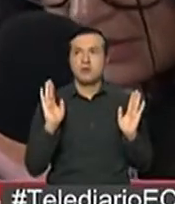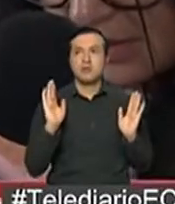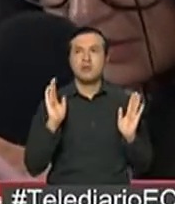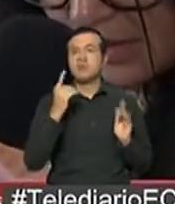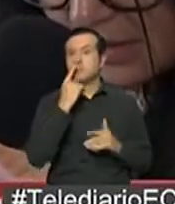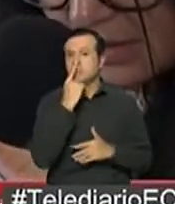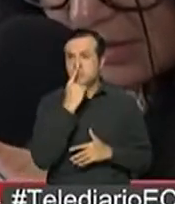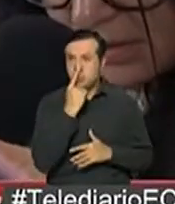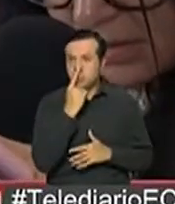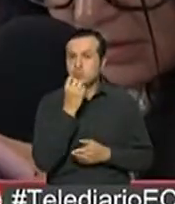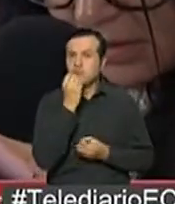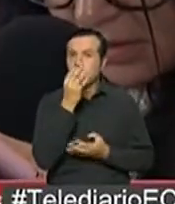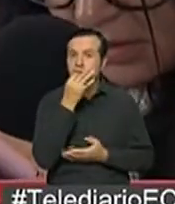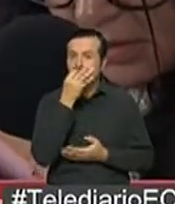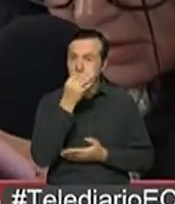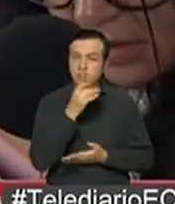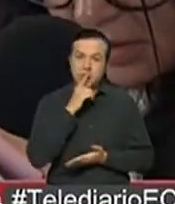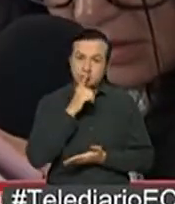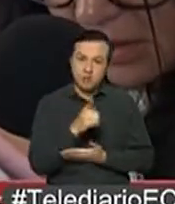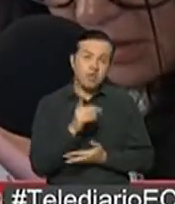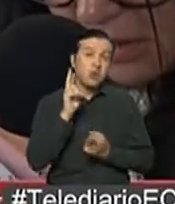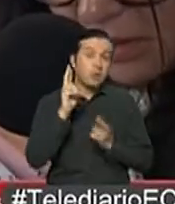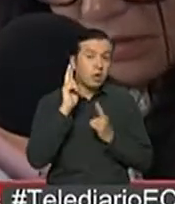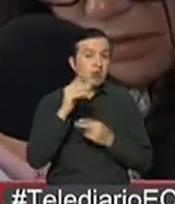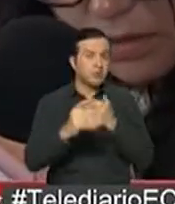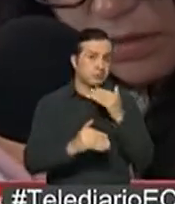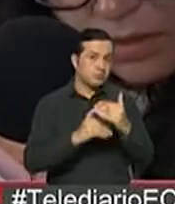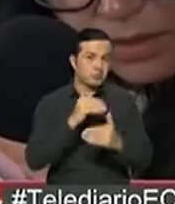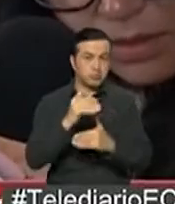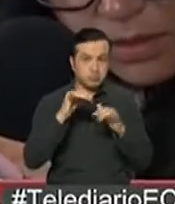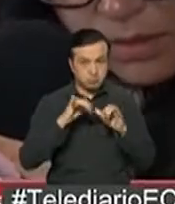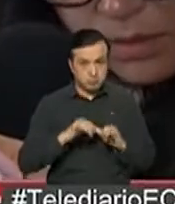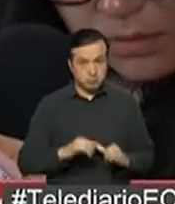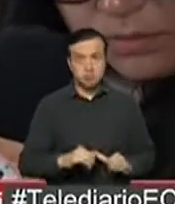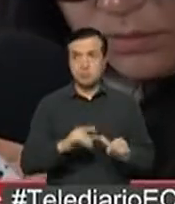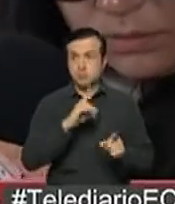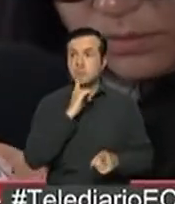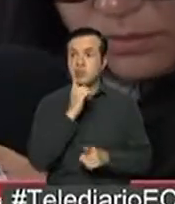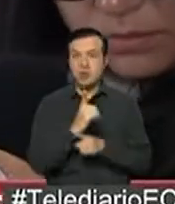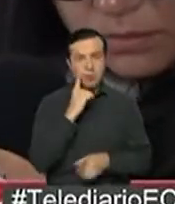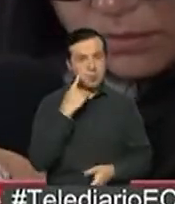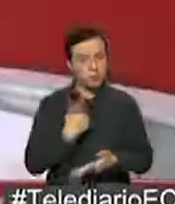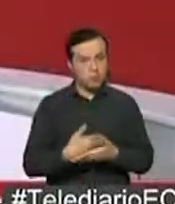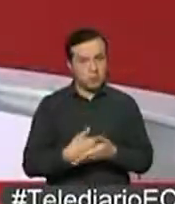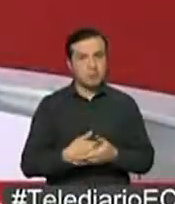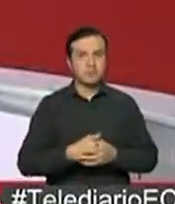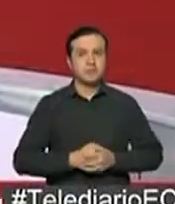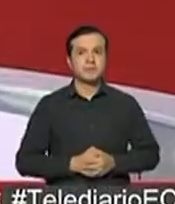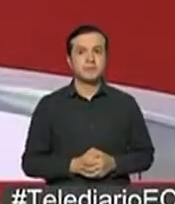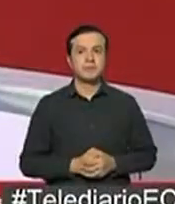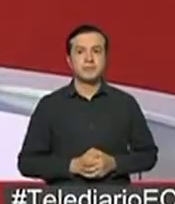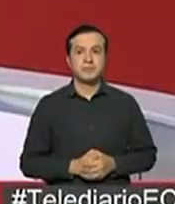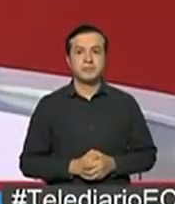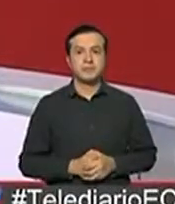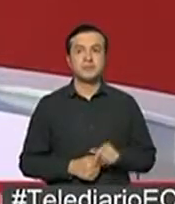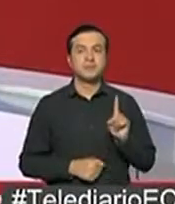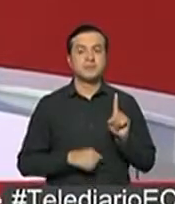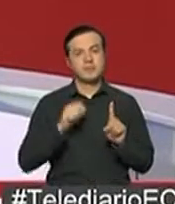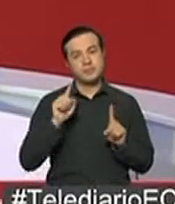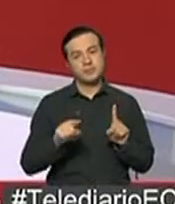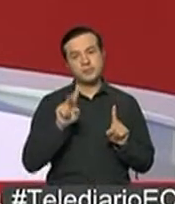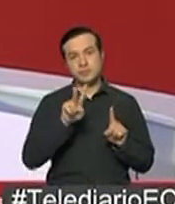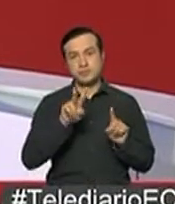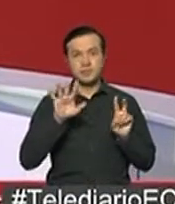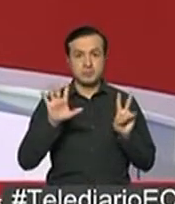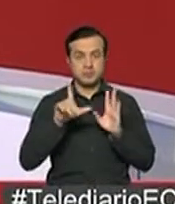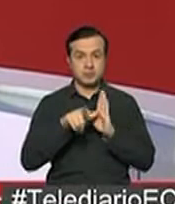nos interesa que se conozca la verdad y espero que conforme avancen los casos esa verdad sea evidente 13 horas con 27